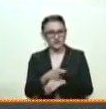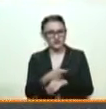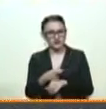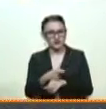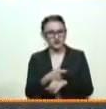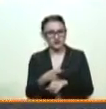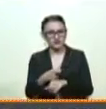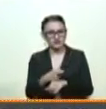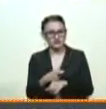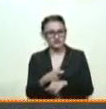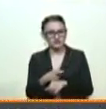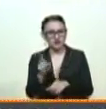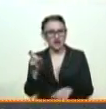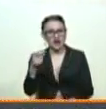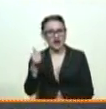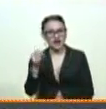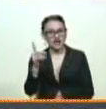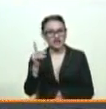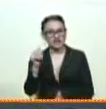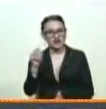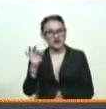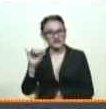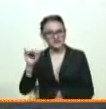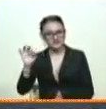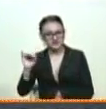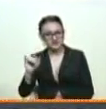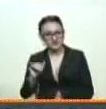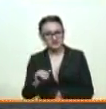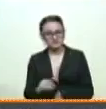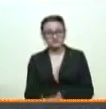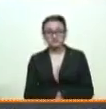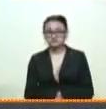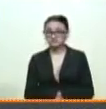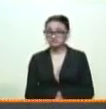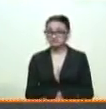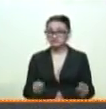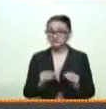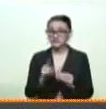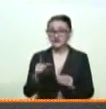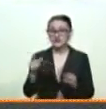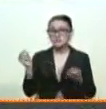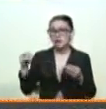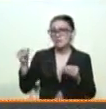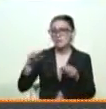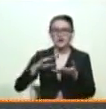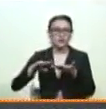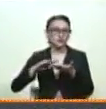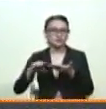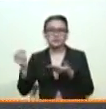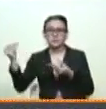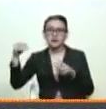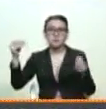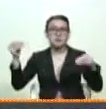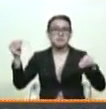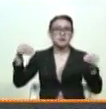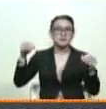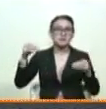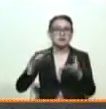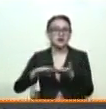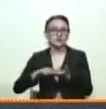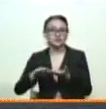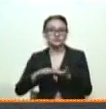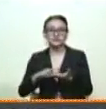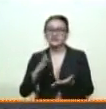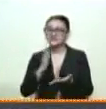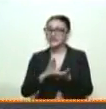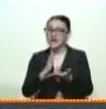del coronel Gaddafi. Y así, pretextos por aquí, pretextos por allá. Siempre las